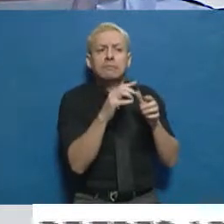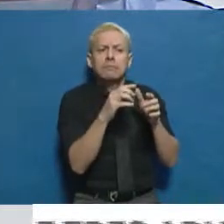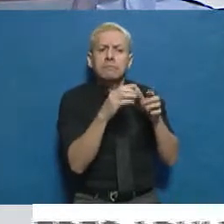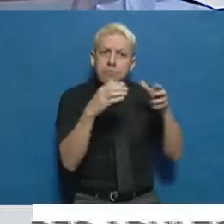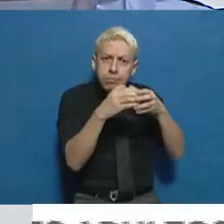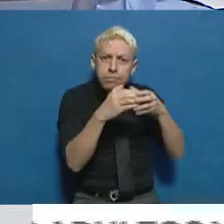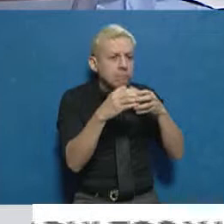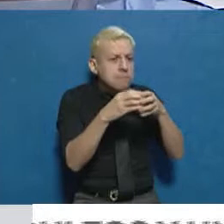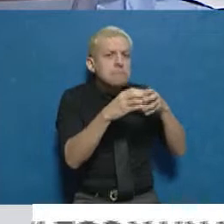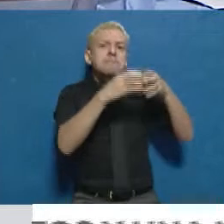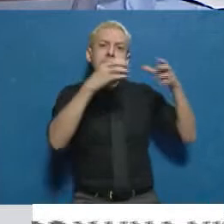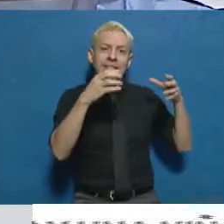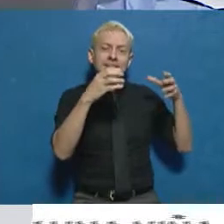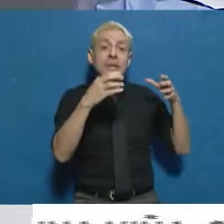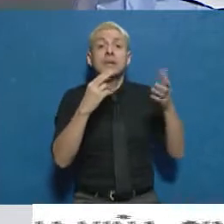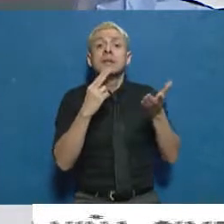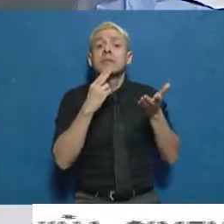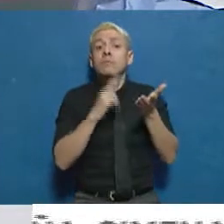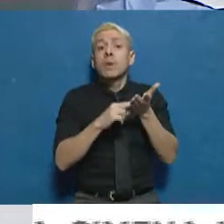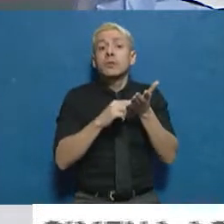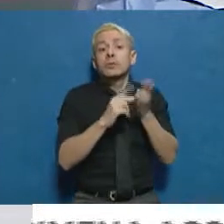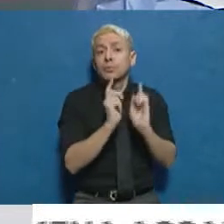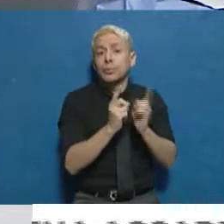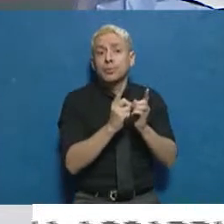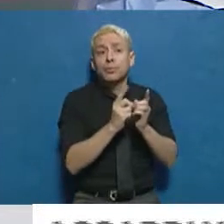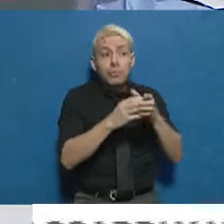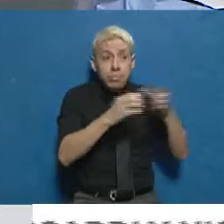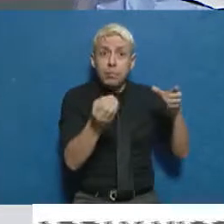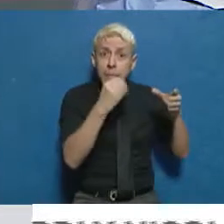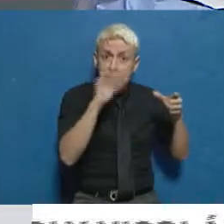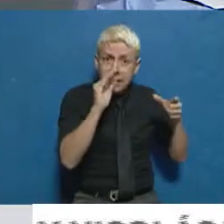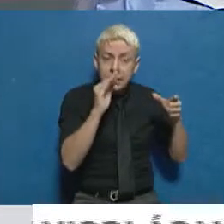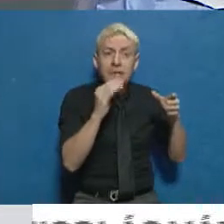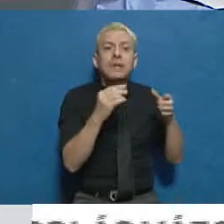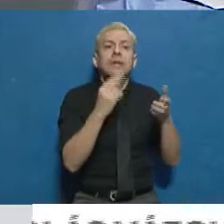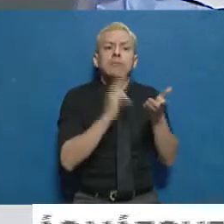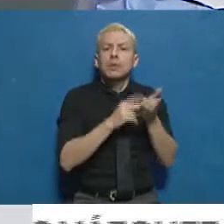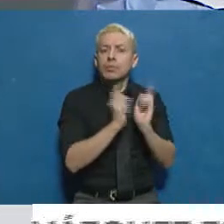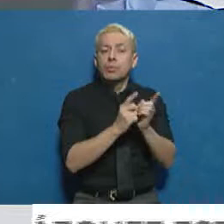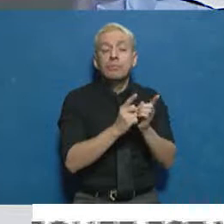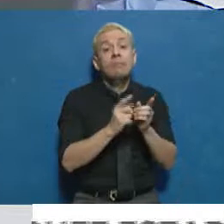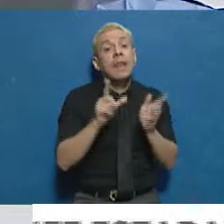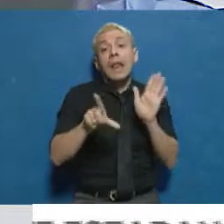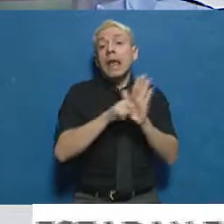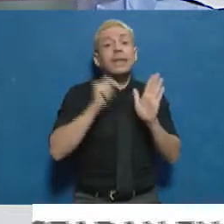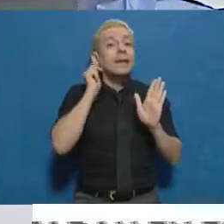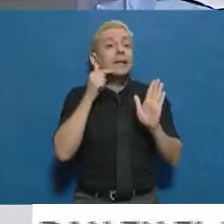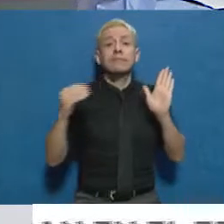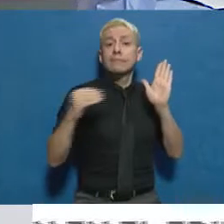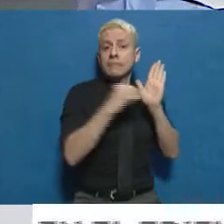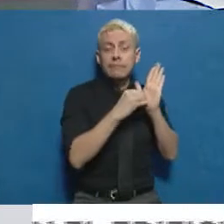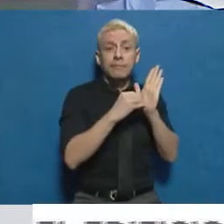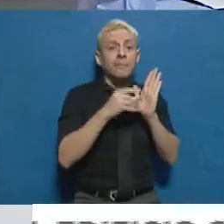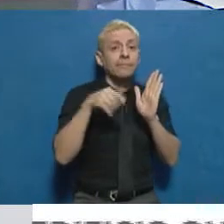mantenerte en la tarifa más baja, aunque consumieses más durante el invierno. Claro. Y que eso estuviese por ley, en la ley de gas. Y que cada vez que